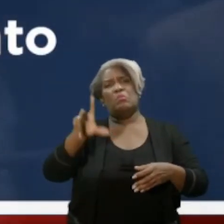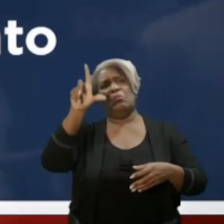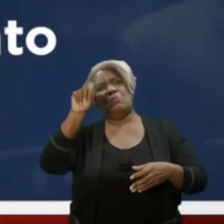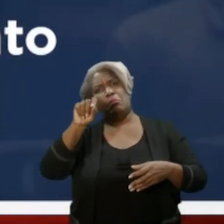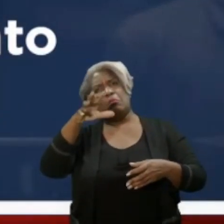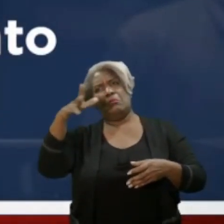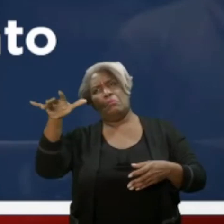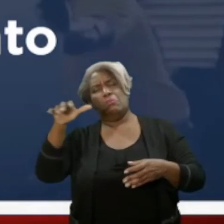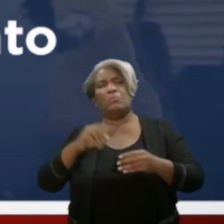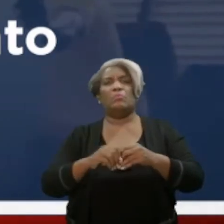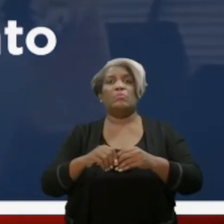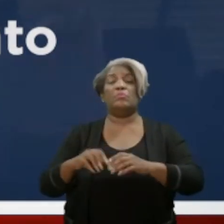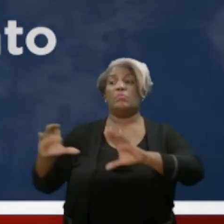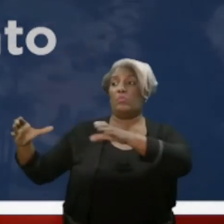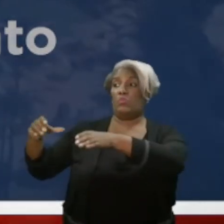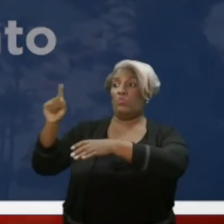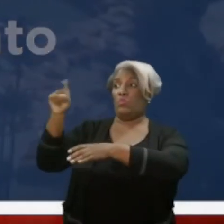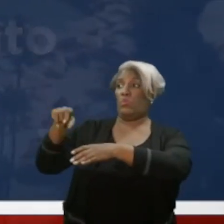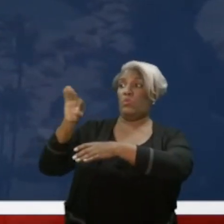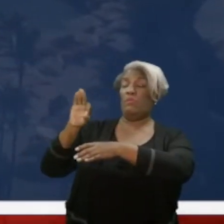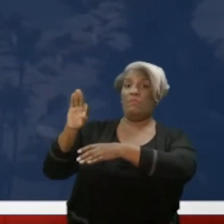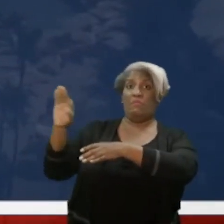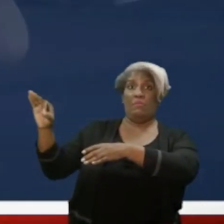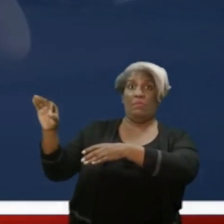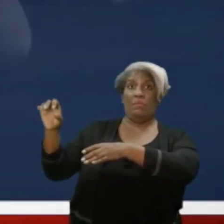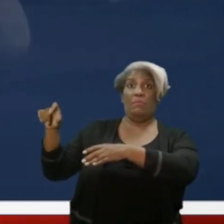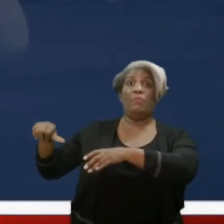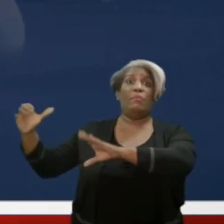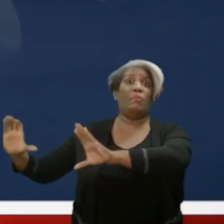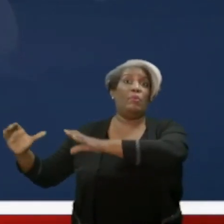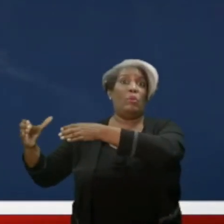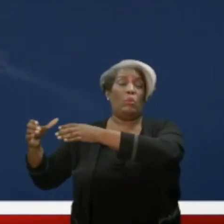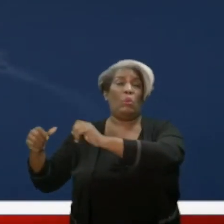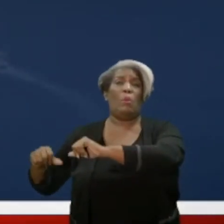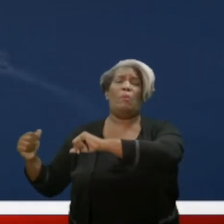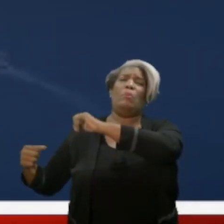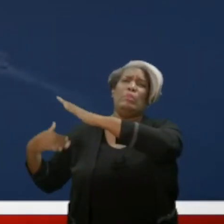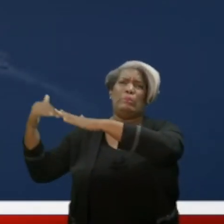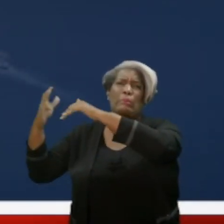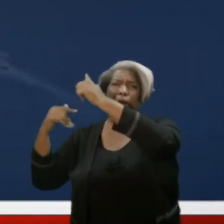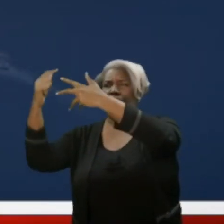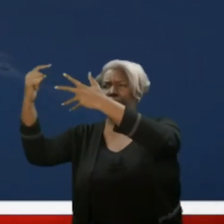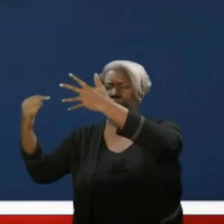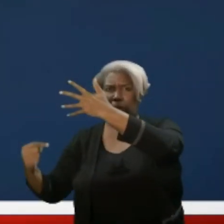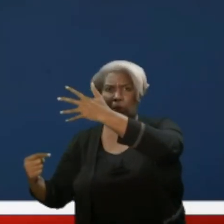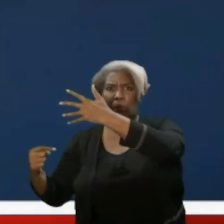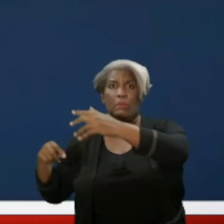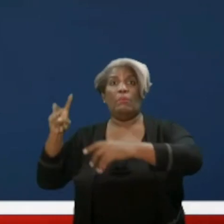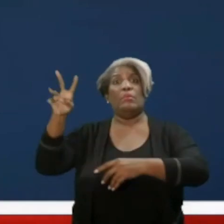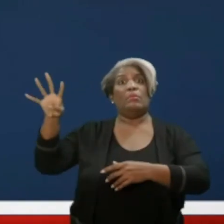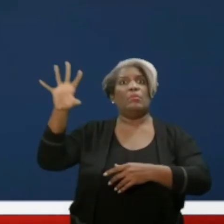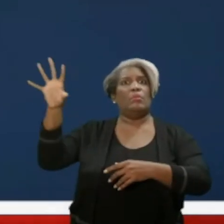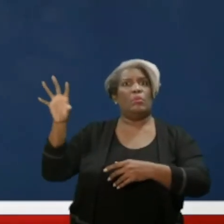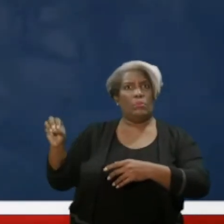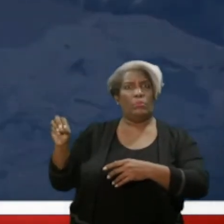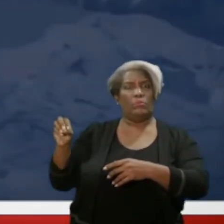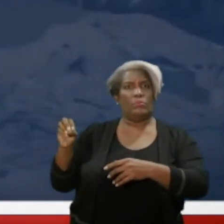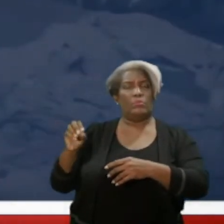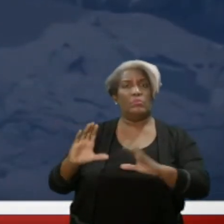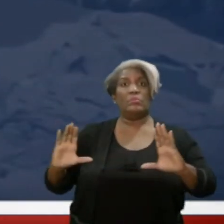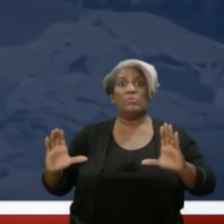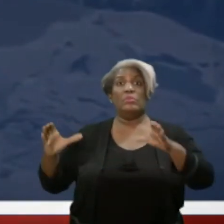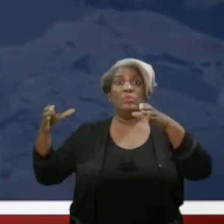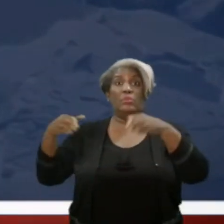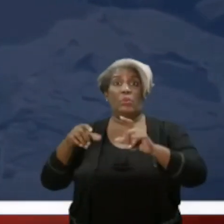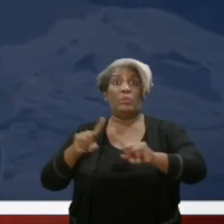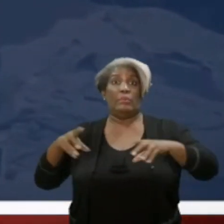el sector de zonas francas, un 21%. Para el sector construcción, albañiles, varilleros, electricistas y afines, un 24%. En el sector